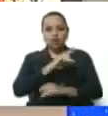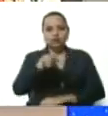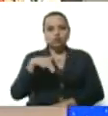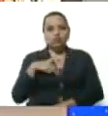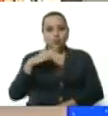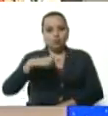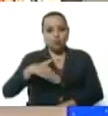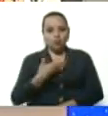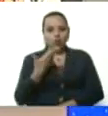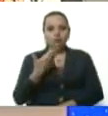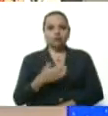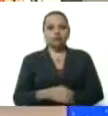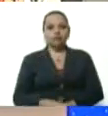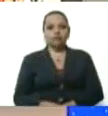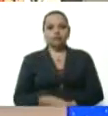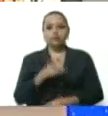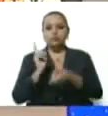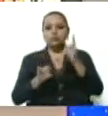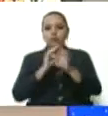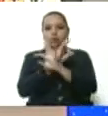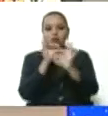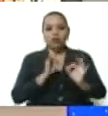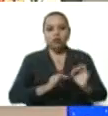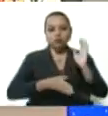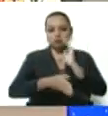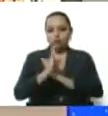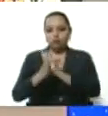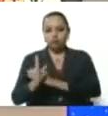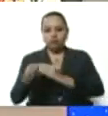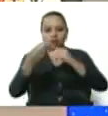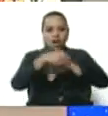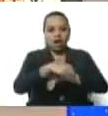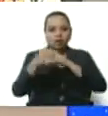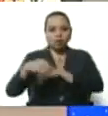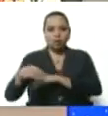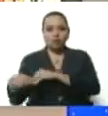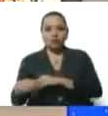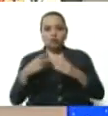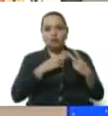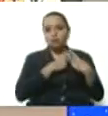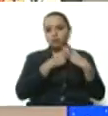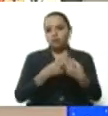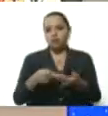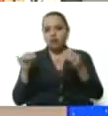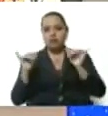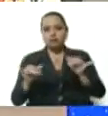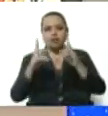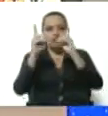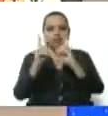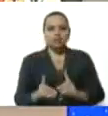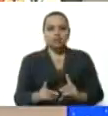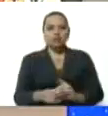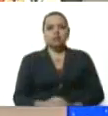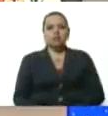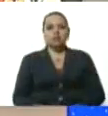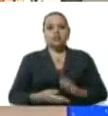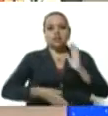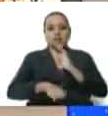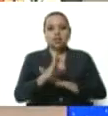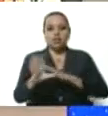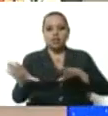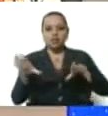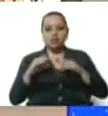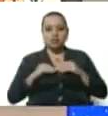podamos de alguna manera llegar a un consentimiento y que voluntariamente decidamos ir y reconocer